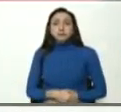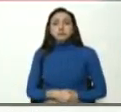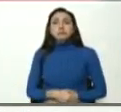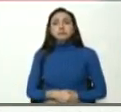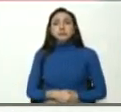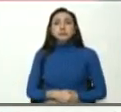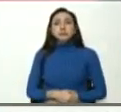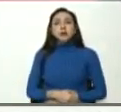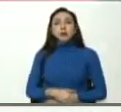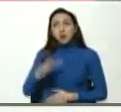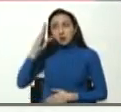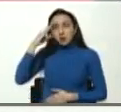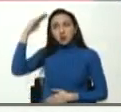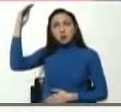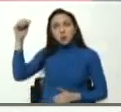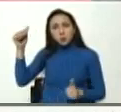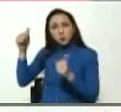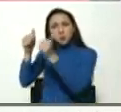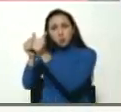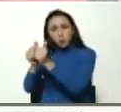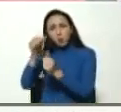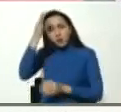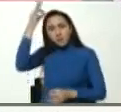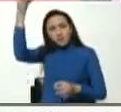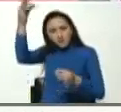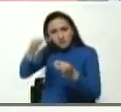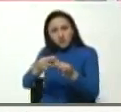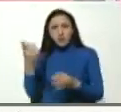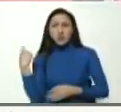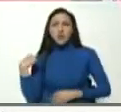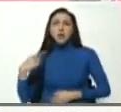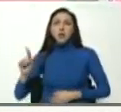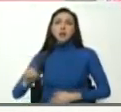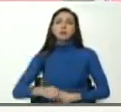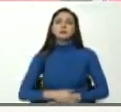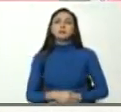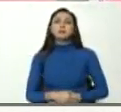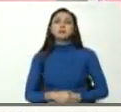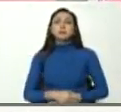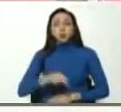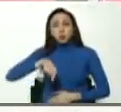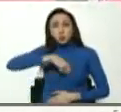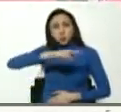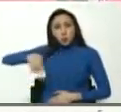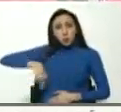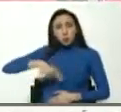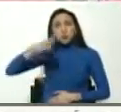como hombre de dios como hombre de fe sabemos